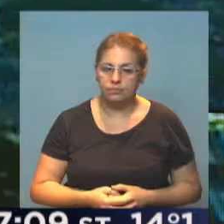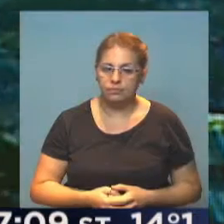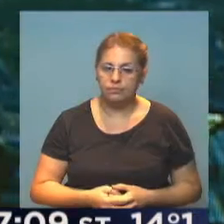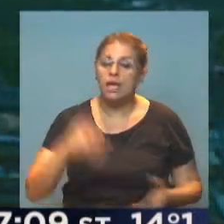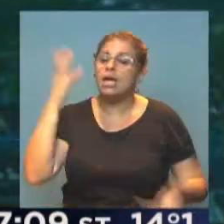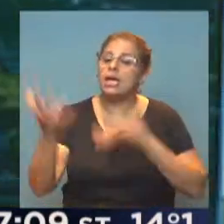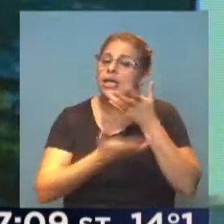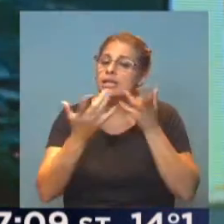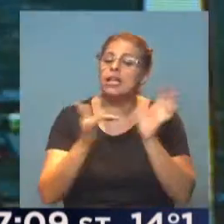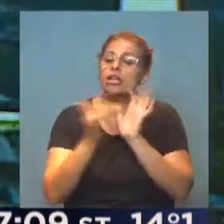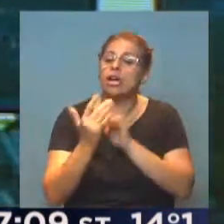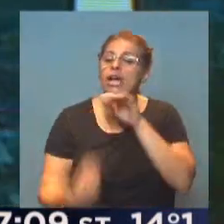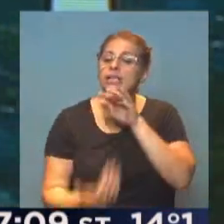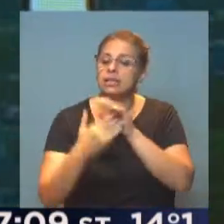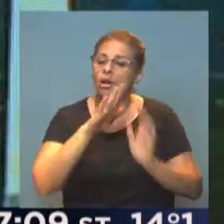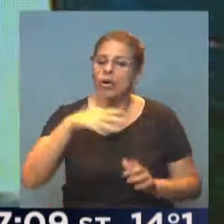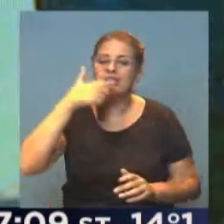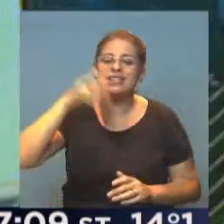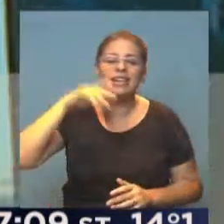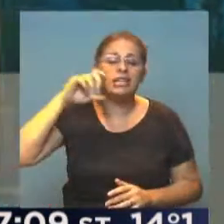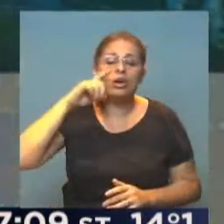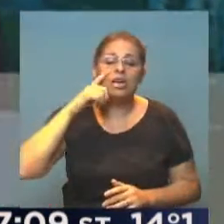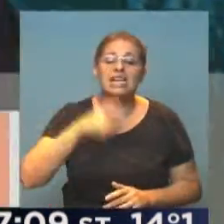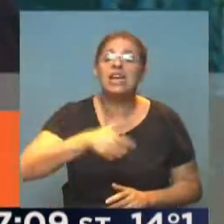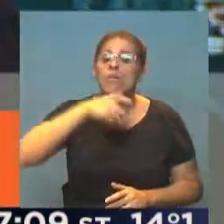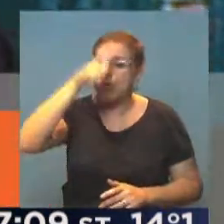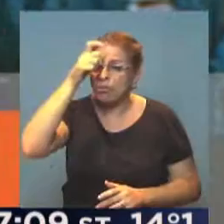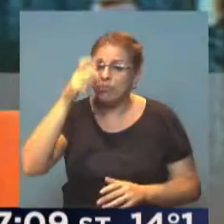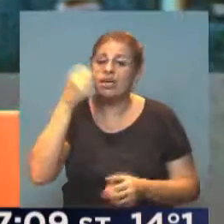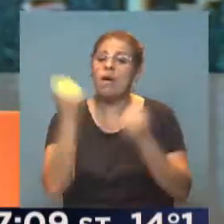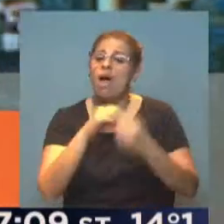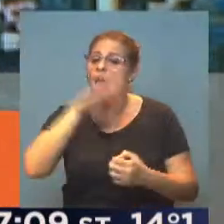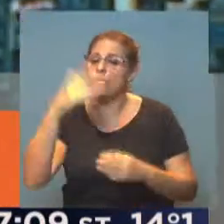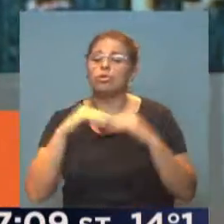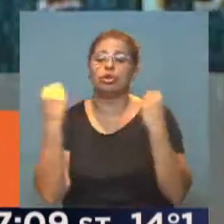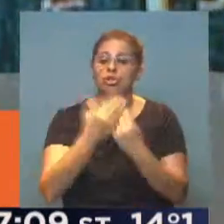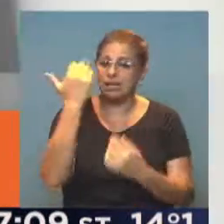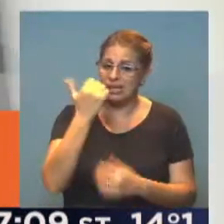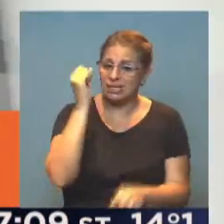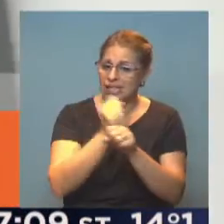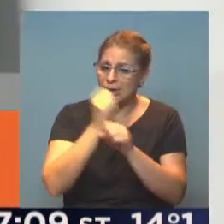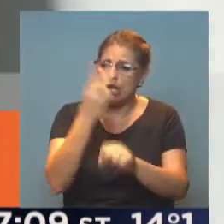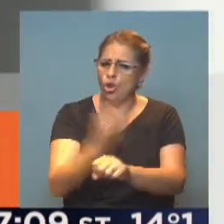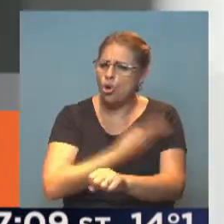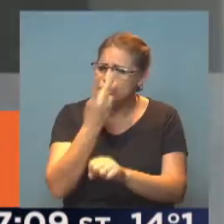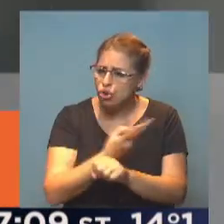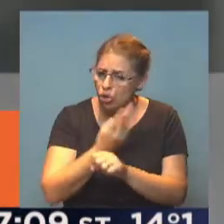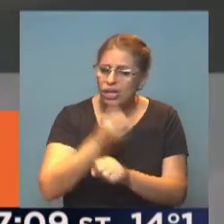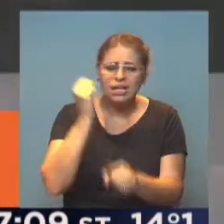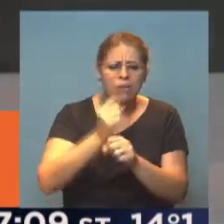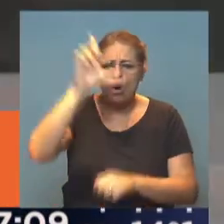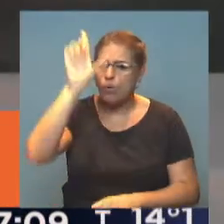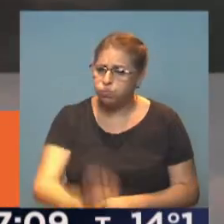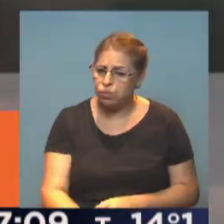Incendio en la Catedral de San Nicolás. Trabajaron 6 dotaciones de bomberos voluntarios. Durante más de 2 horas fue el trabajo